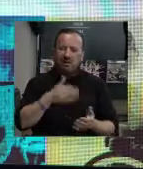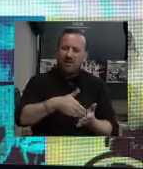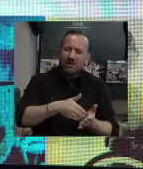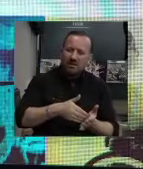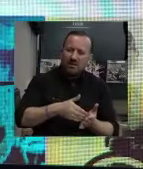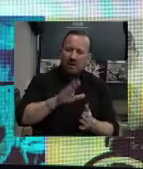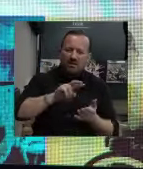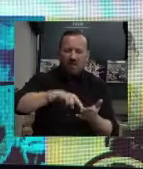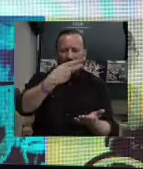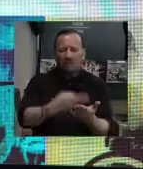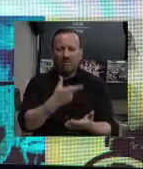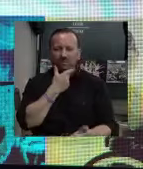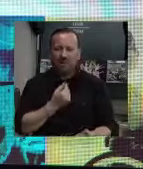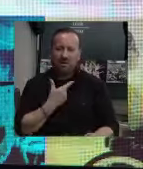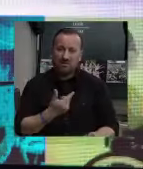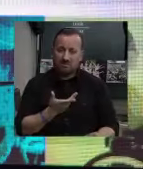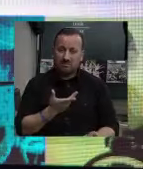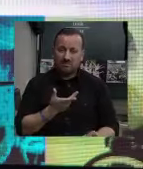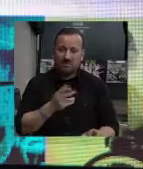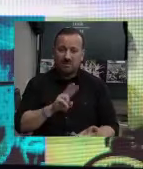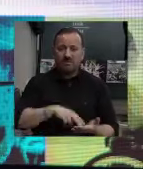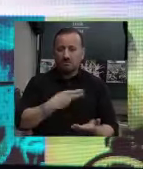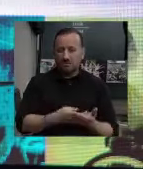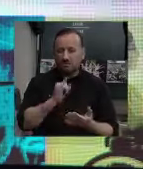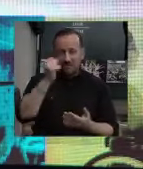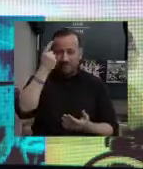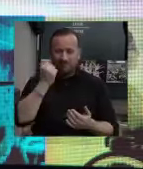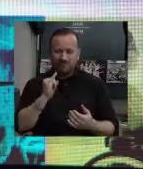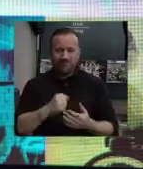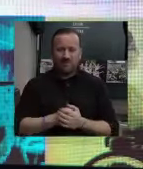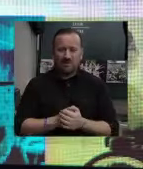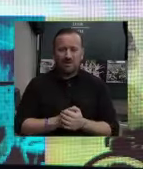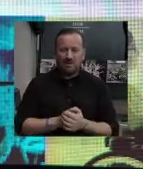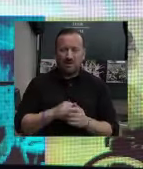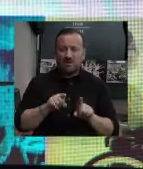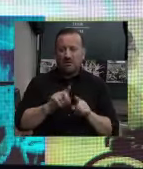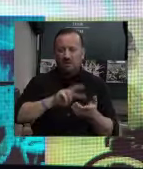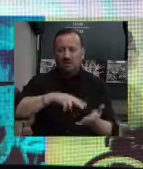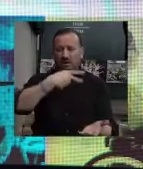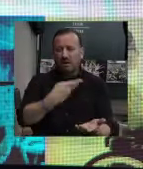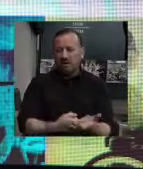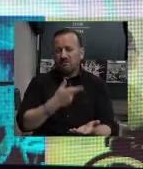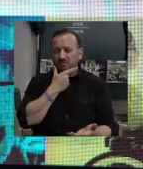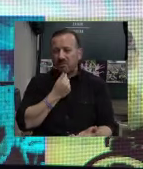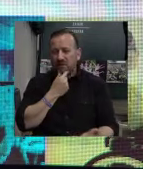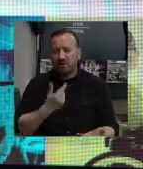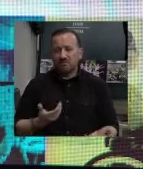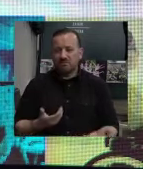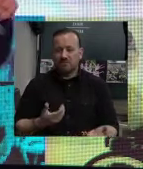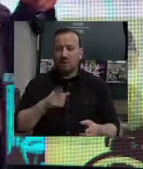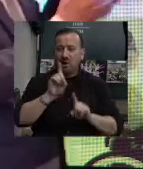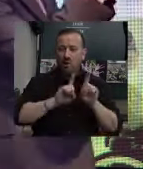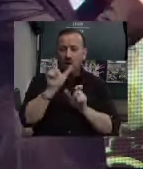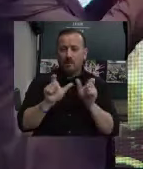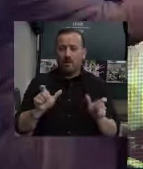que se aporrea fácilmente no sé si ar se entiende sí eh se aporrea fácilmente hay